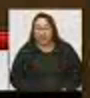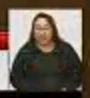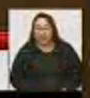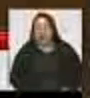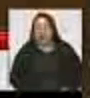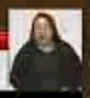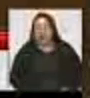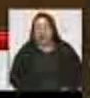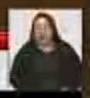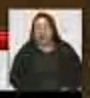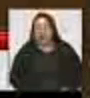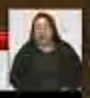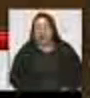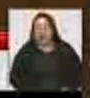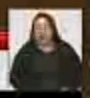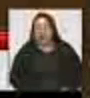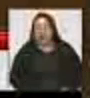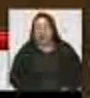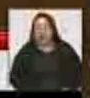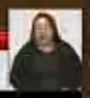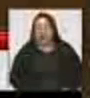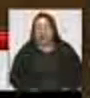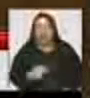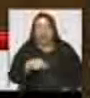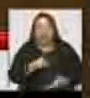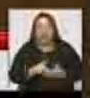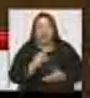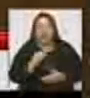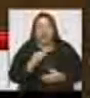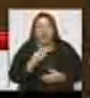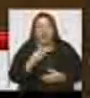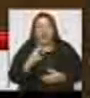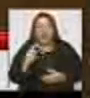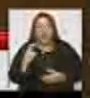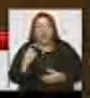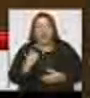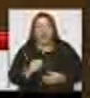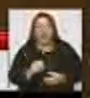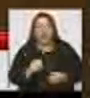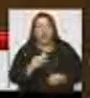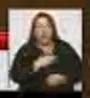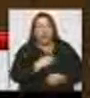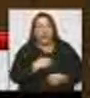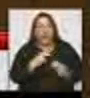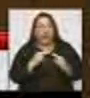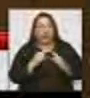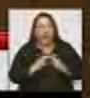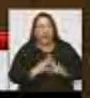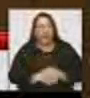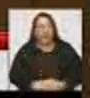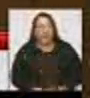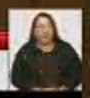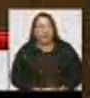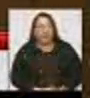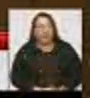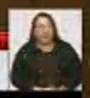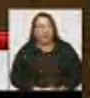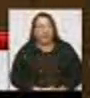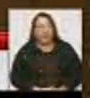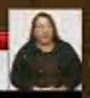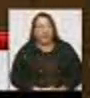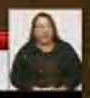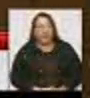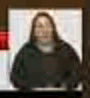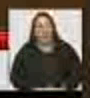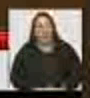por encima del precio comercial. Acá en Lima y San Isidro no. Pero claro, como el Ministerio de Vivienda, el ministro vive en San Isidro,